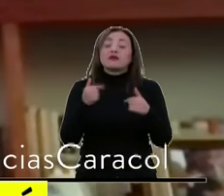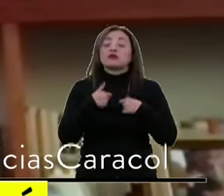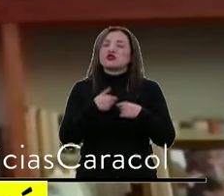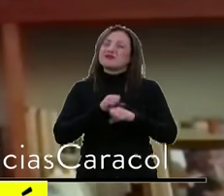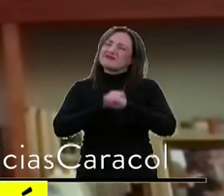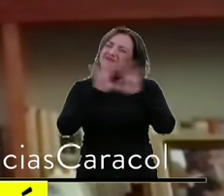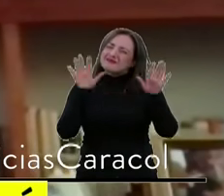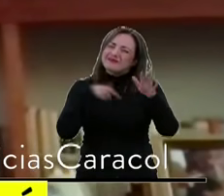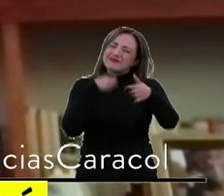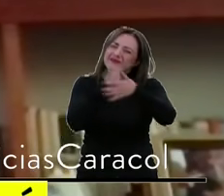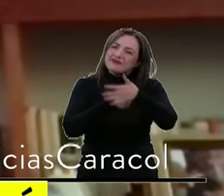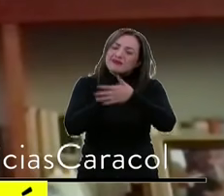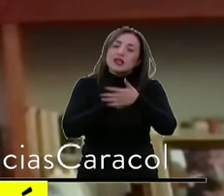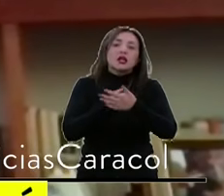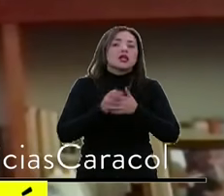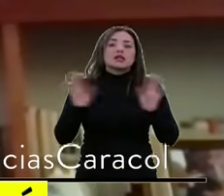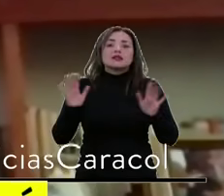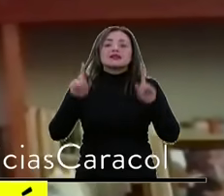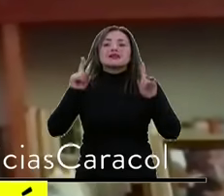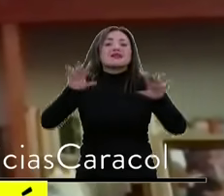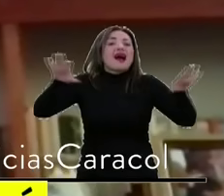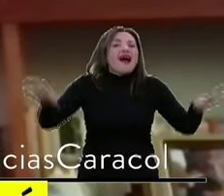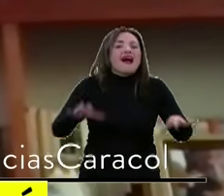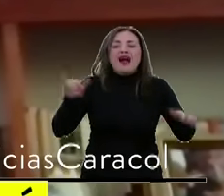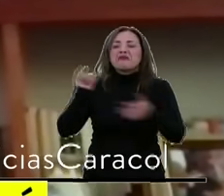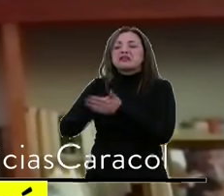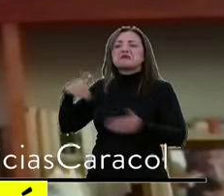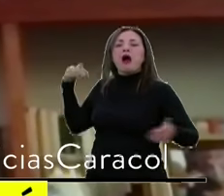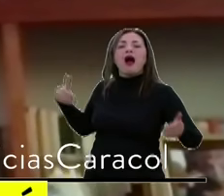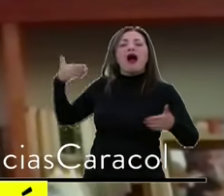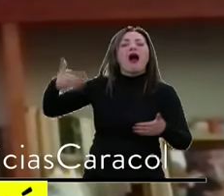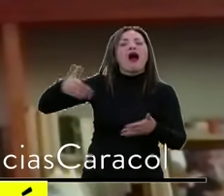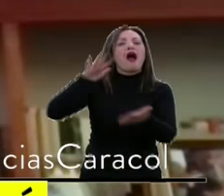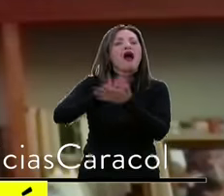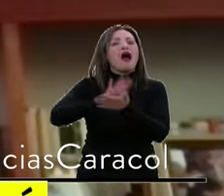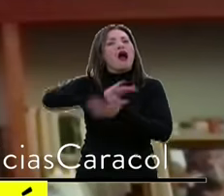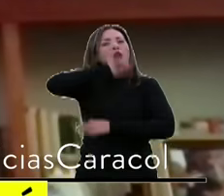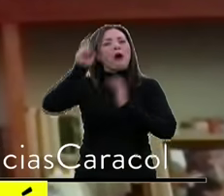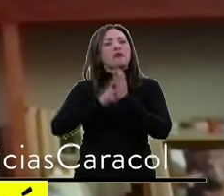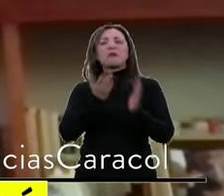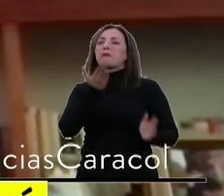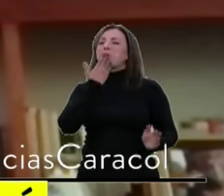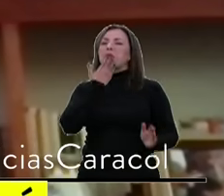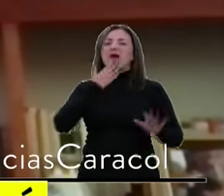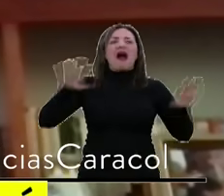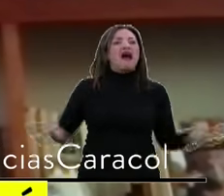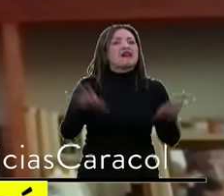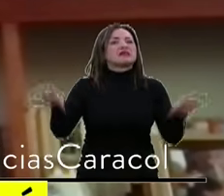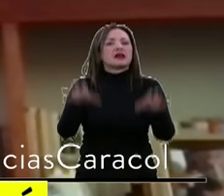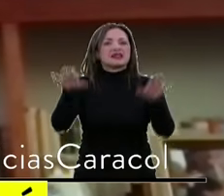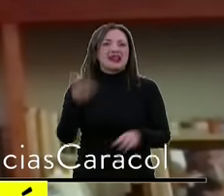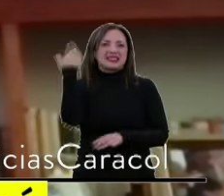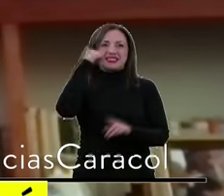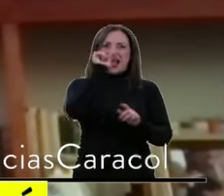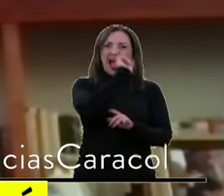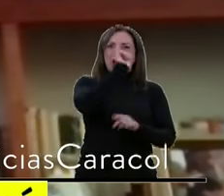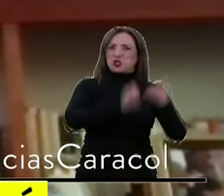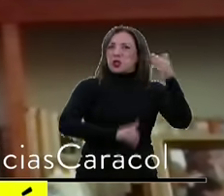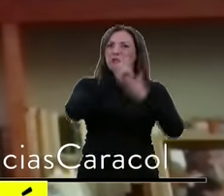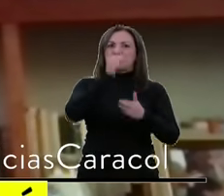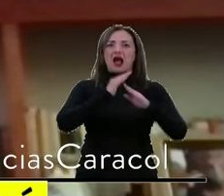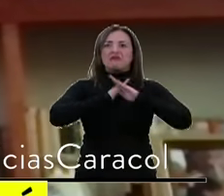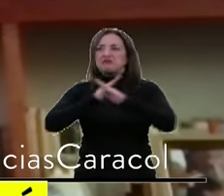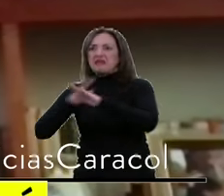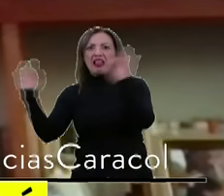limitación a la actividad que veníamos teniendo plena desde el mes de agosto prácticamente sin ninguna restricción